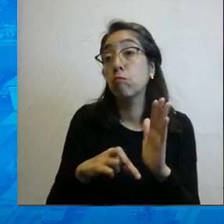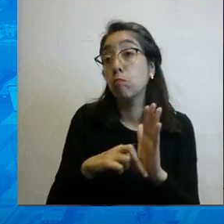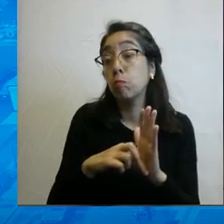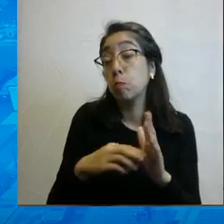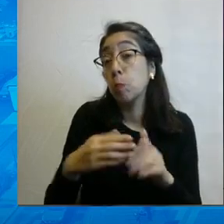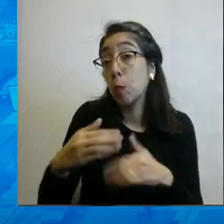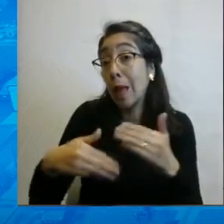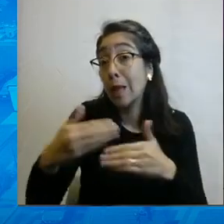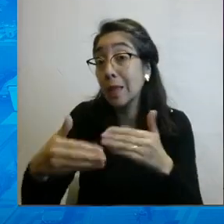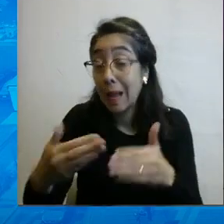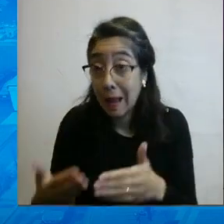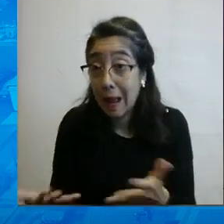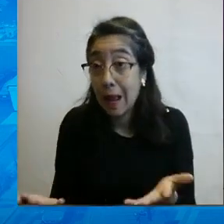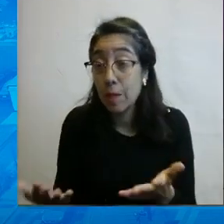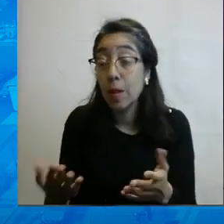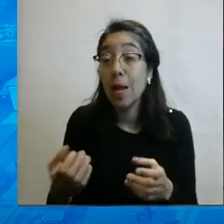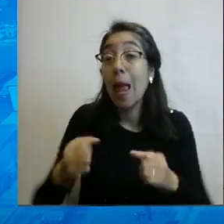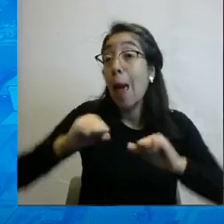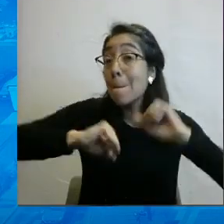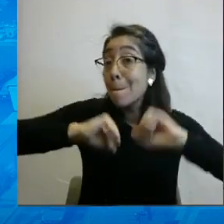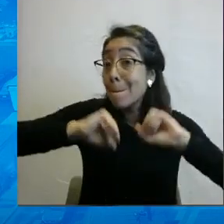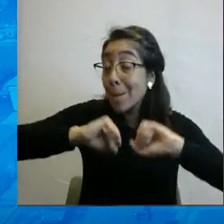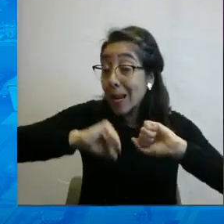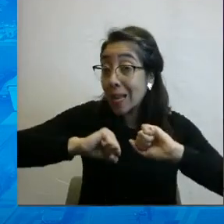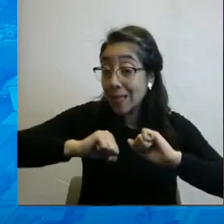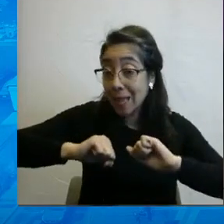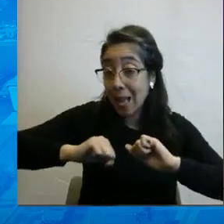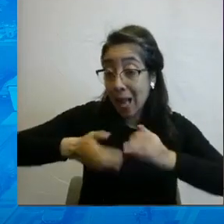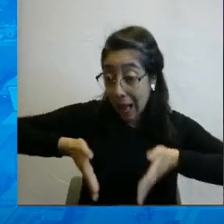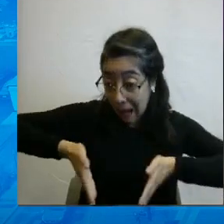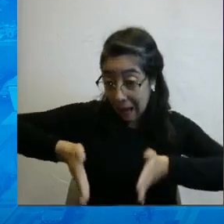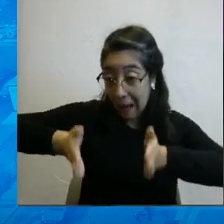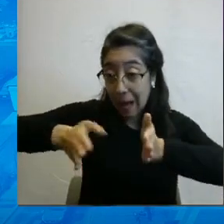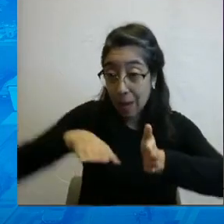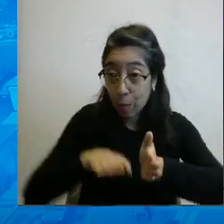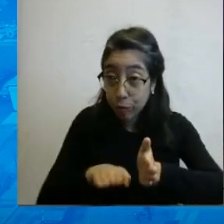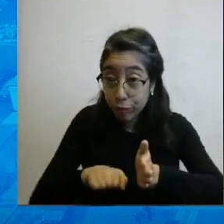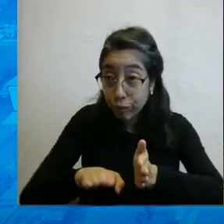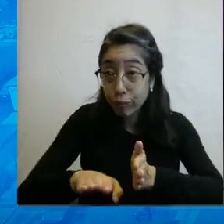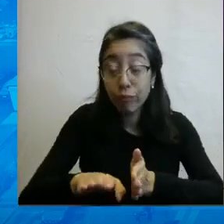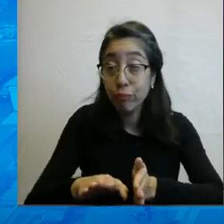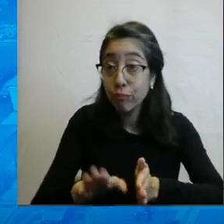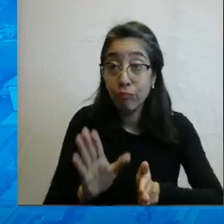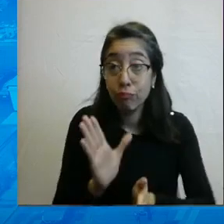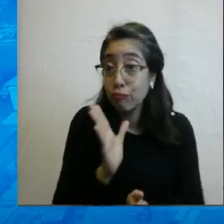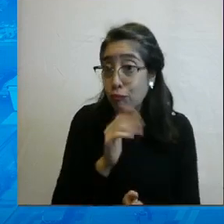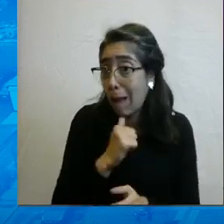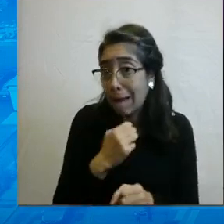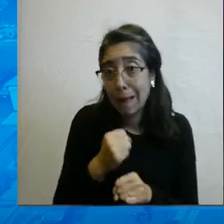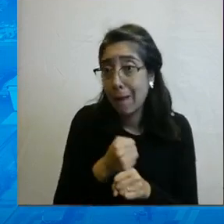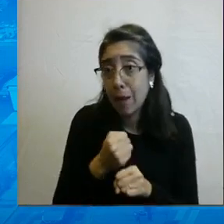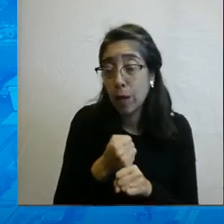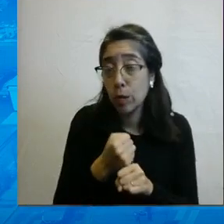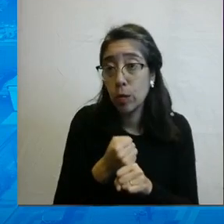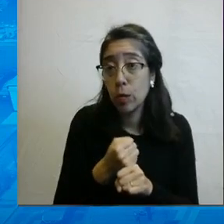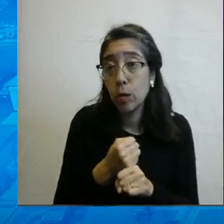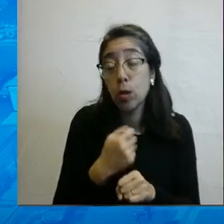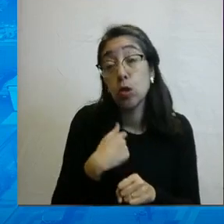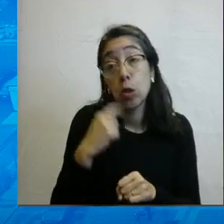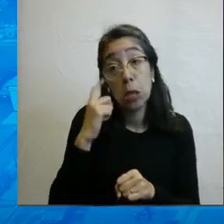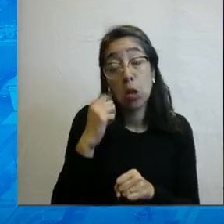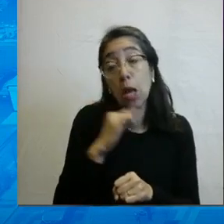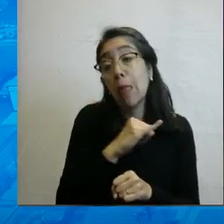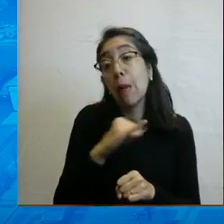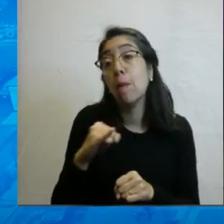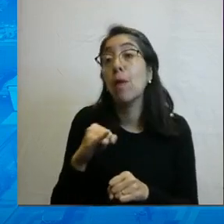nada en dos meses. Y pensamos que quedan tres meses y va a haber lluvia, y después no queremos que ellos pidan otra prórroga y